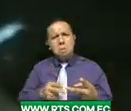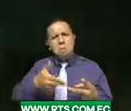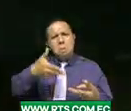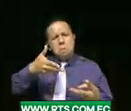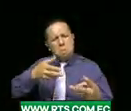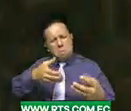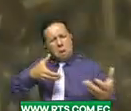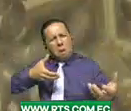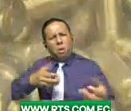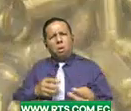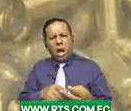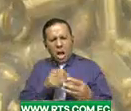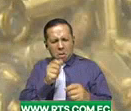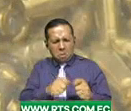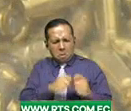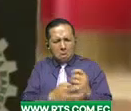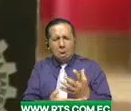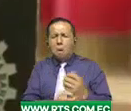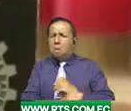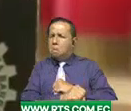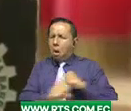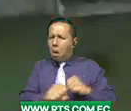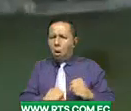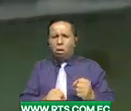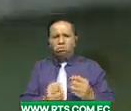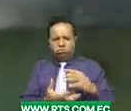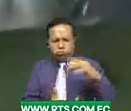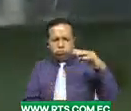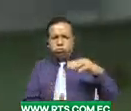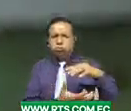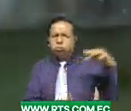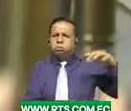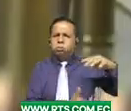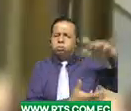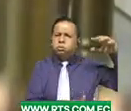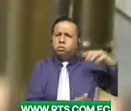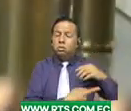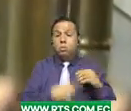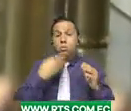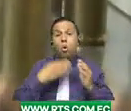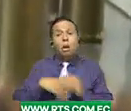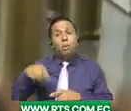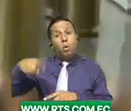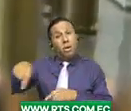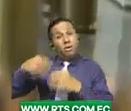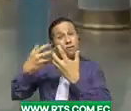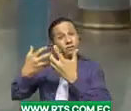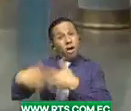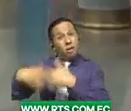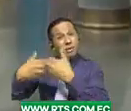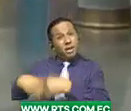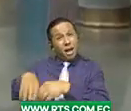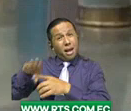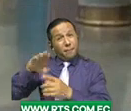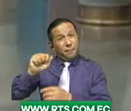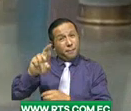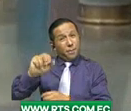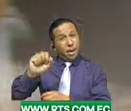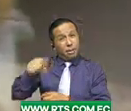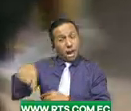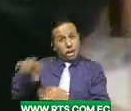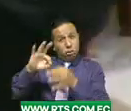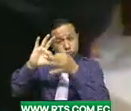dinamita y suficientes municiones y hasta las que elaboran en la empresa pública Santa Bárbara, destinada para vender este tipo de material,